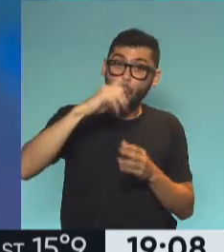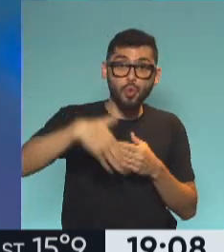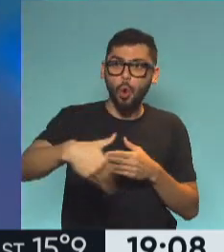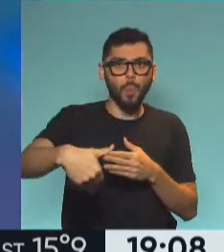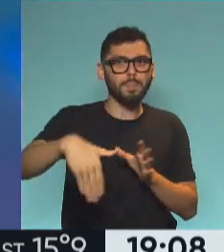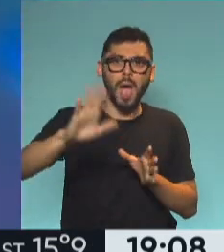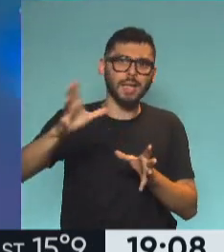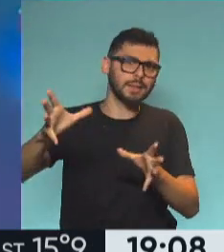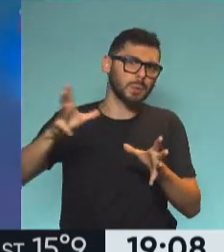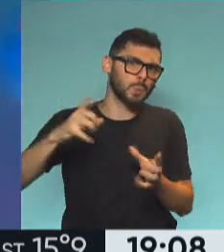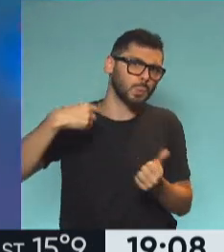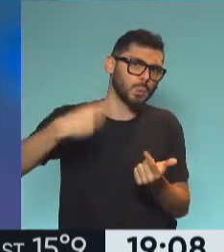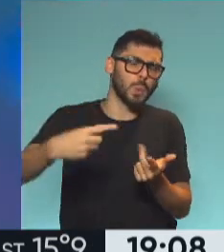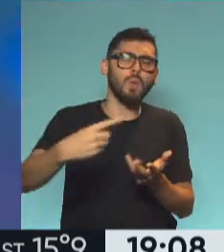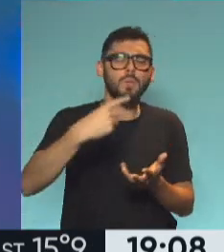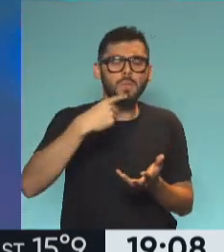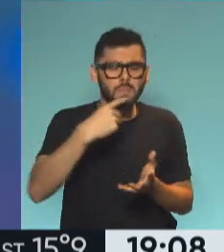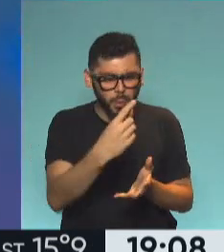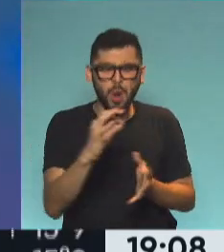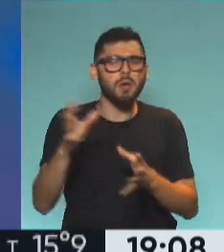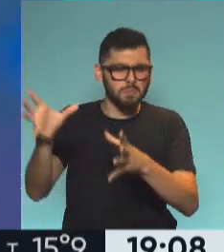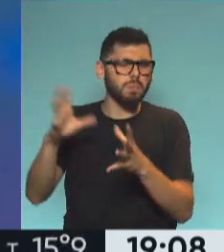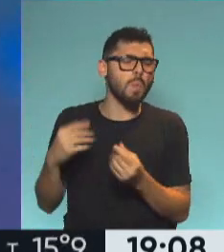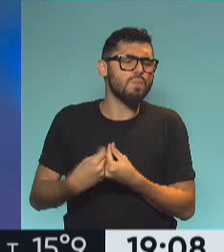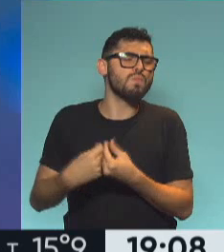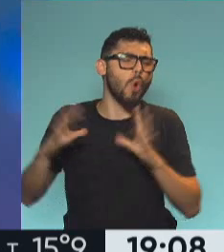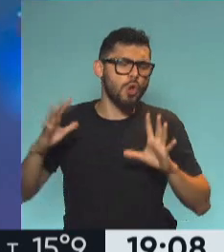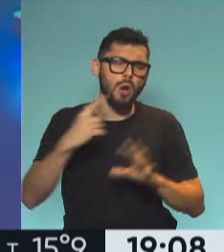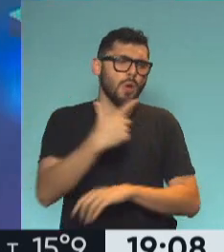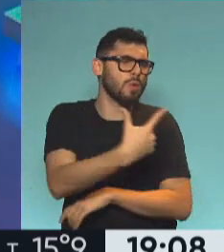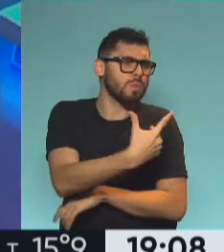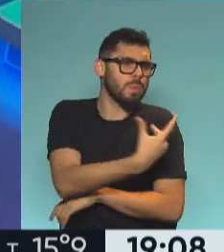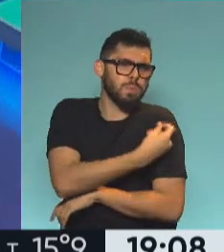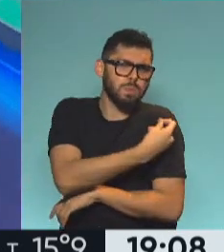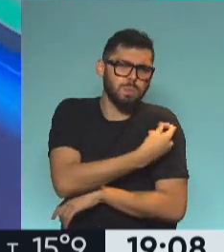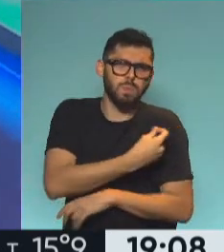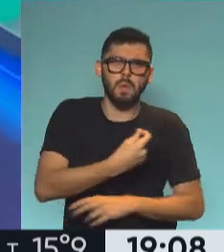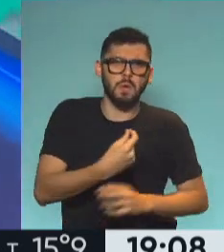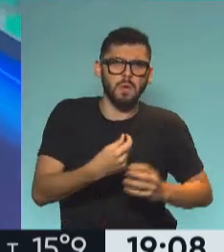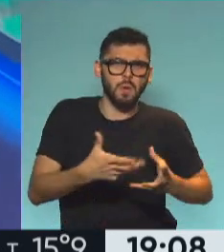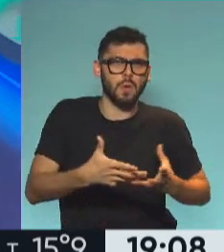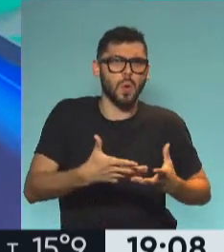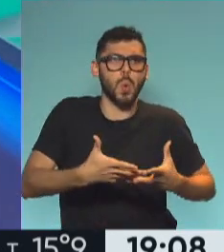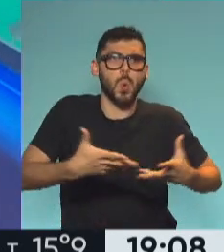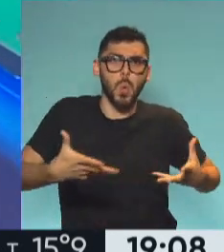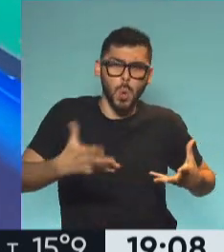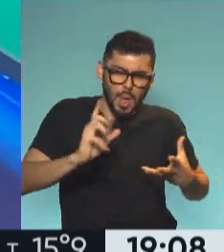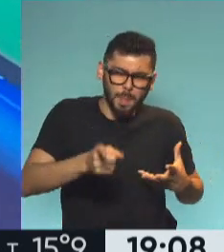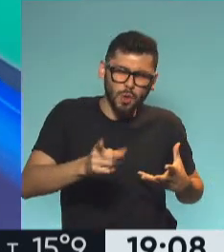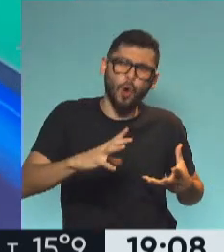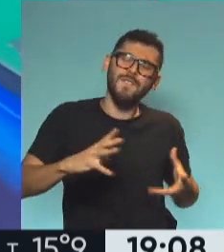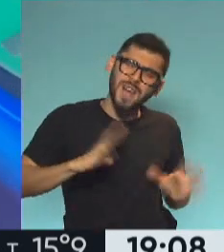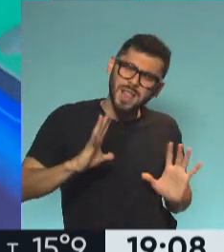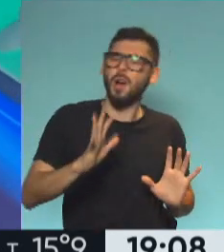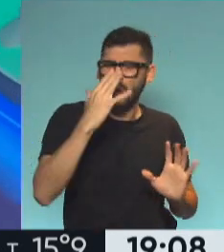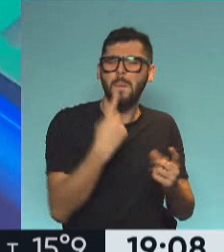tema es, la recepción ha mejorado muchísimo. ¿Cuánto ha mejorado la aplicación o cuánto hay que mejorar la aplicación? Ahora lo hablamos con el doctor. En principio,